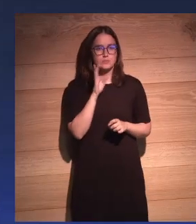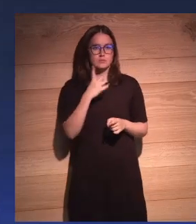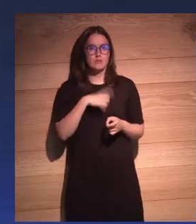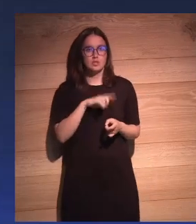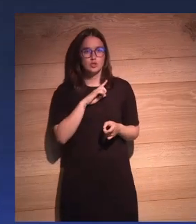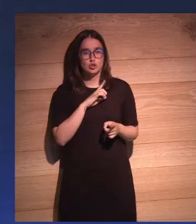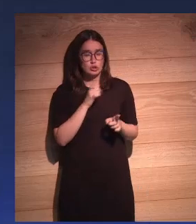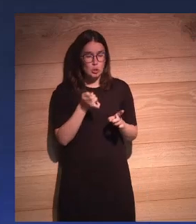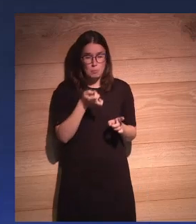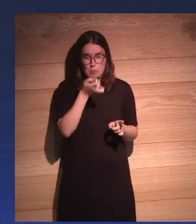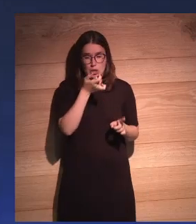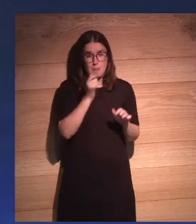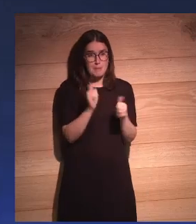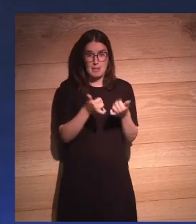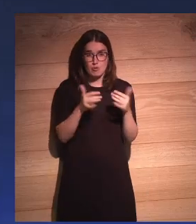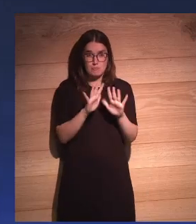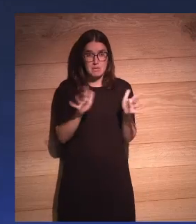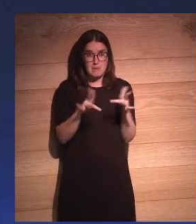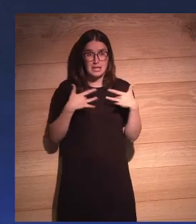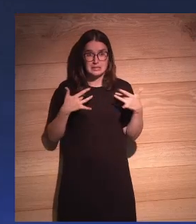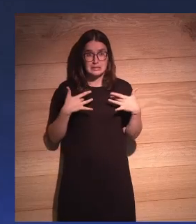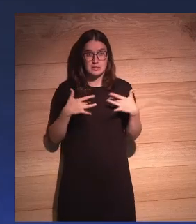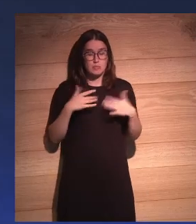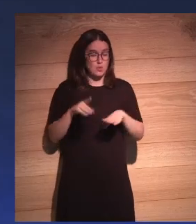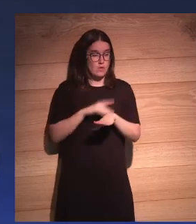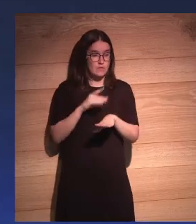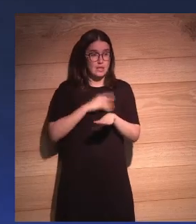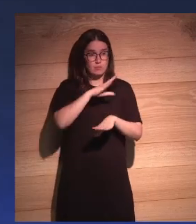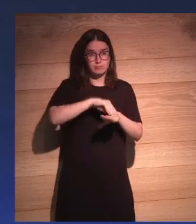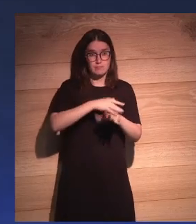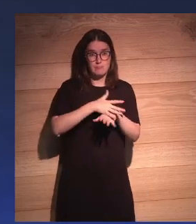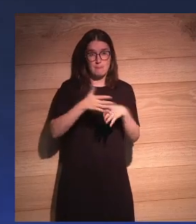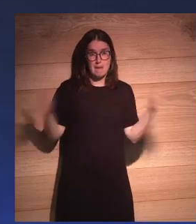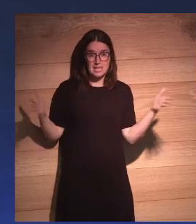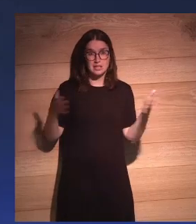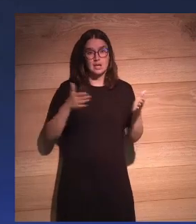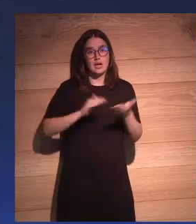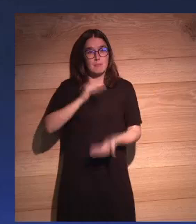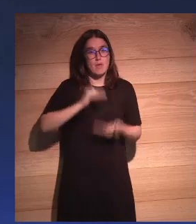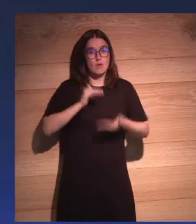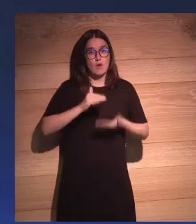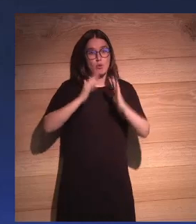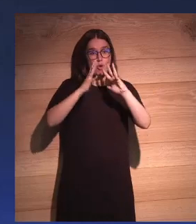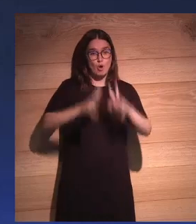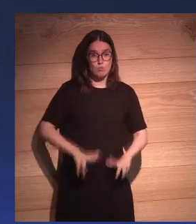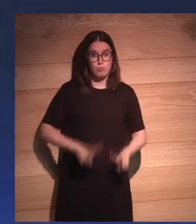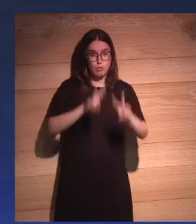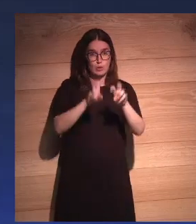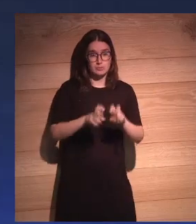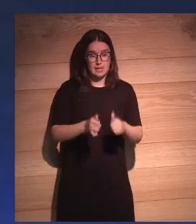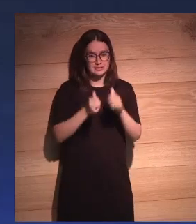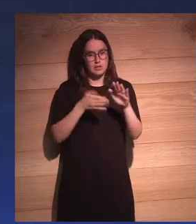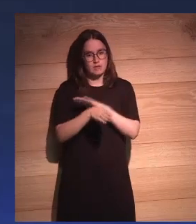solamente rascando la punta del iceberg, porque cuantos más datos hay y más capacidad de procesamiento, más